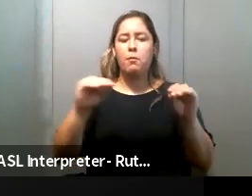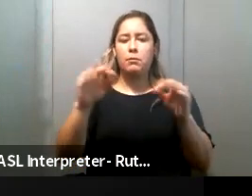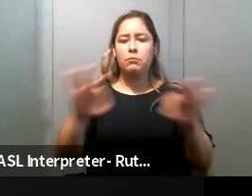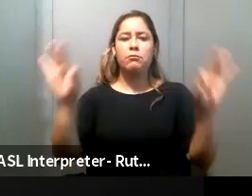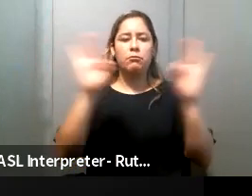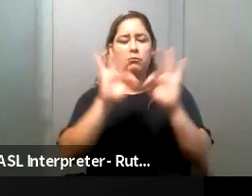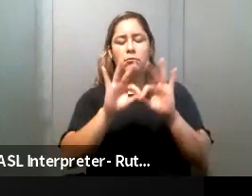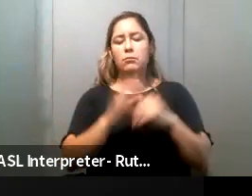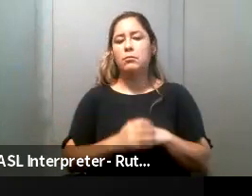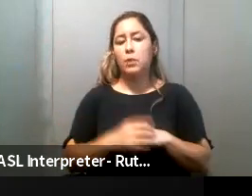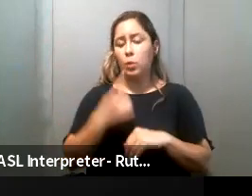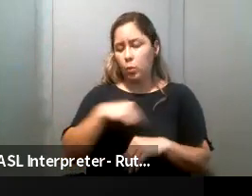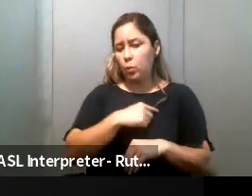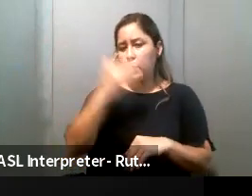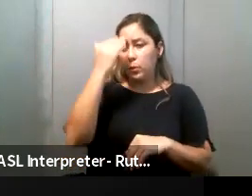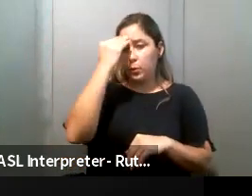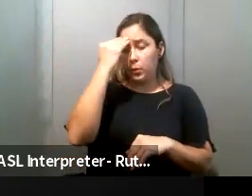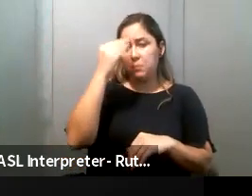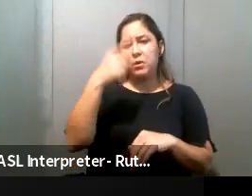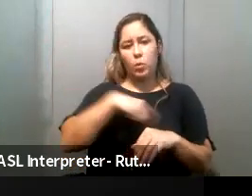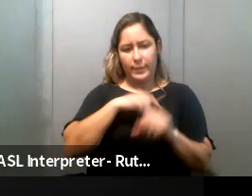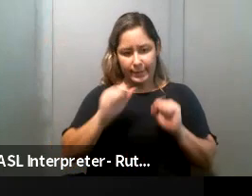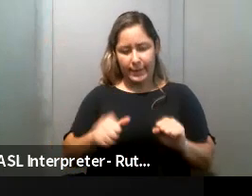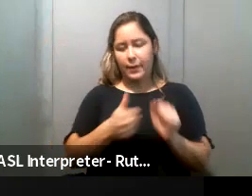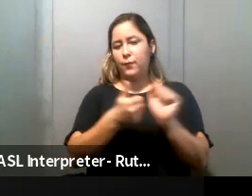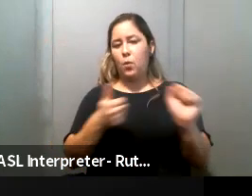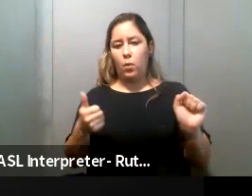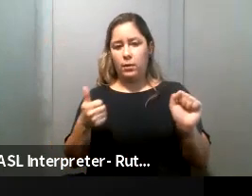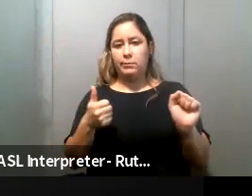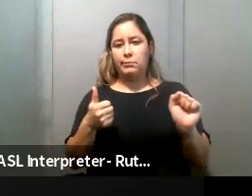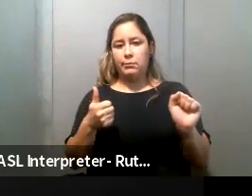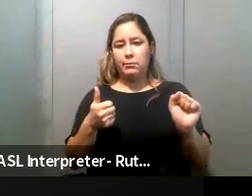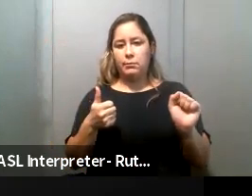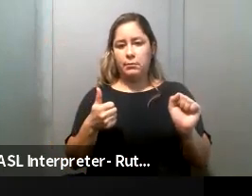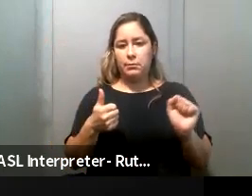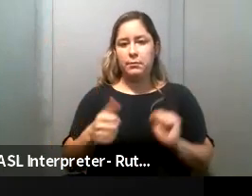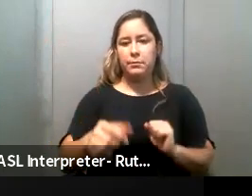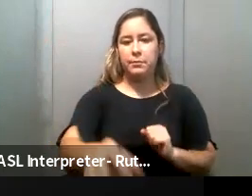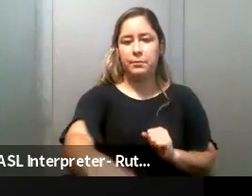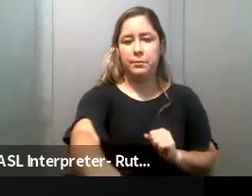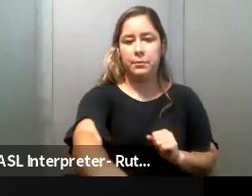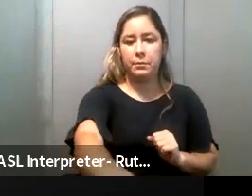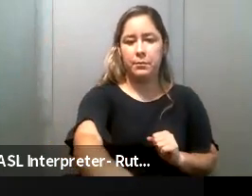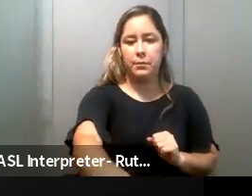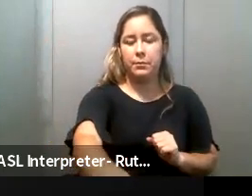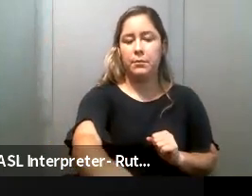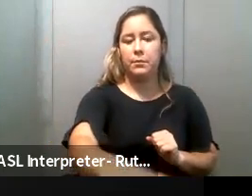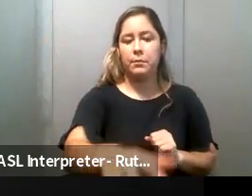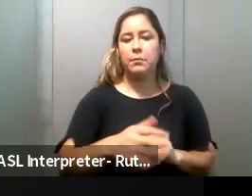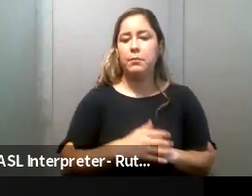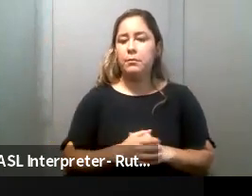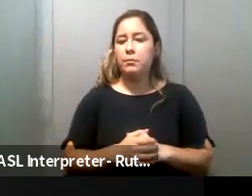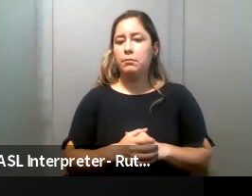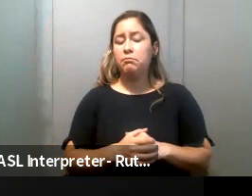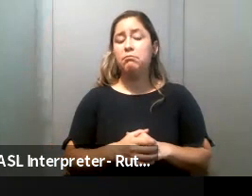puede prevenir. Creemos que cada uno de nosotros tiene un papel que desempeñar en la